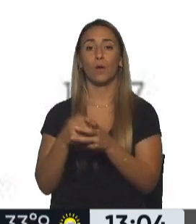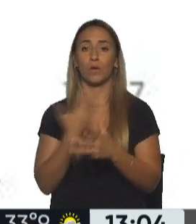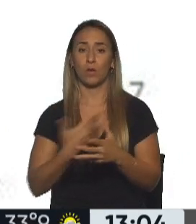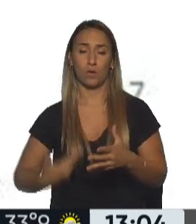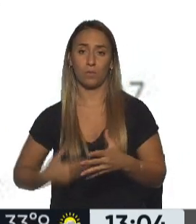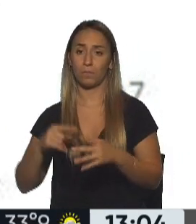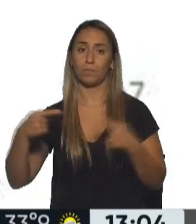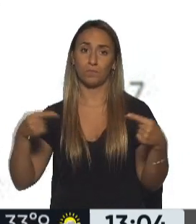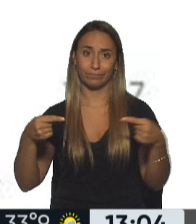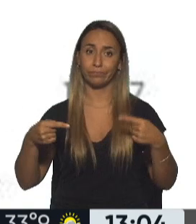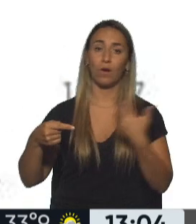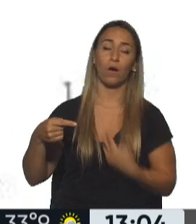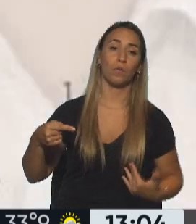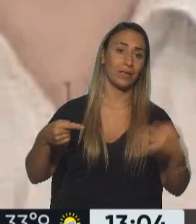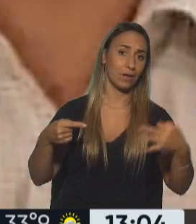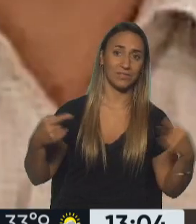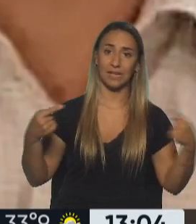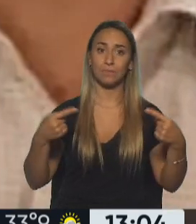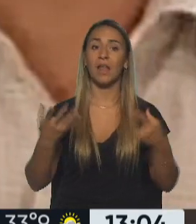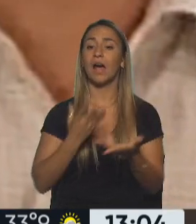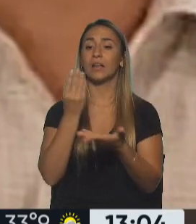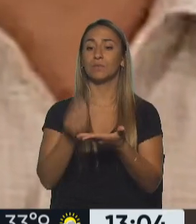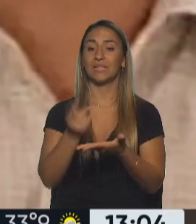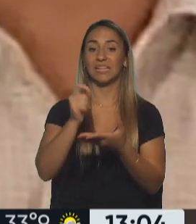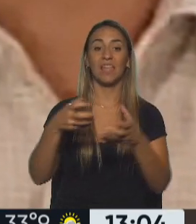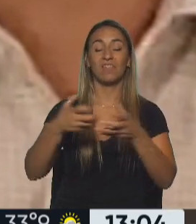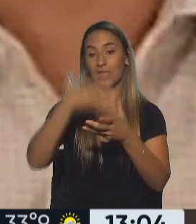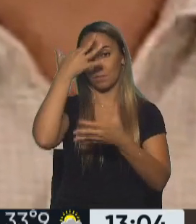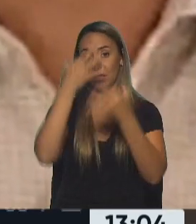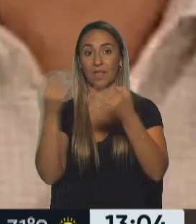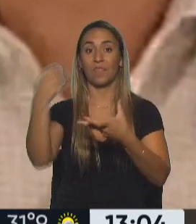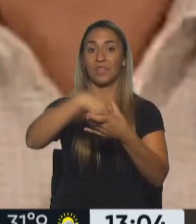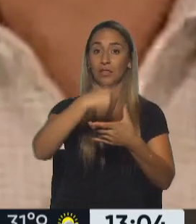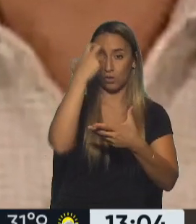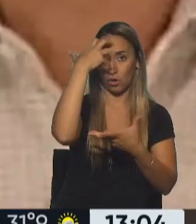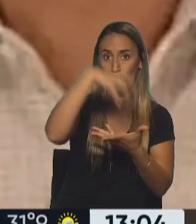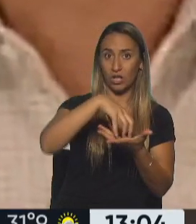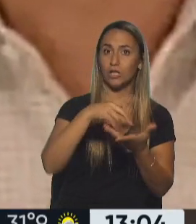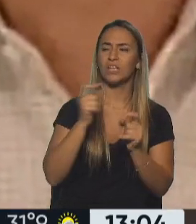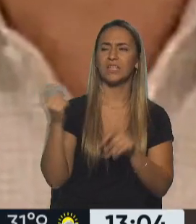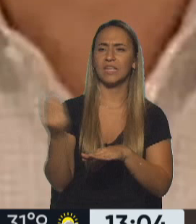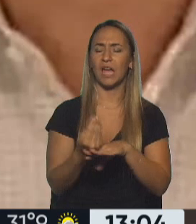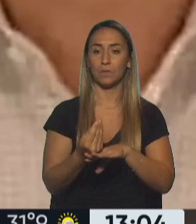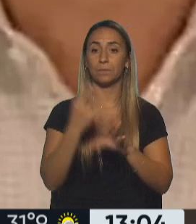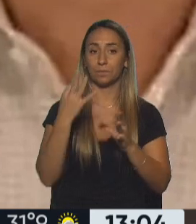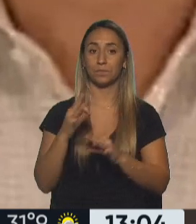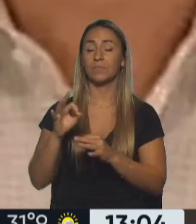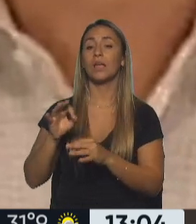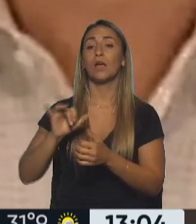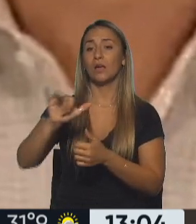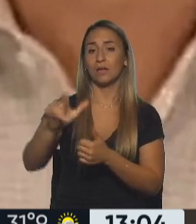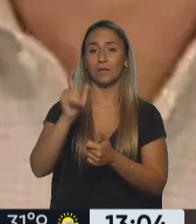van a ser los representantes en el consejo de la magistratura del Congreso los involucrados en ese viaje y denunciados son